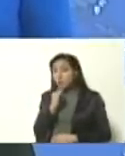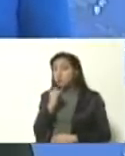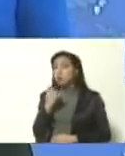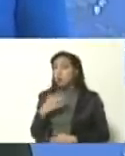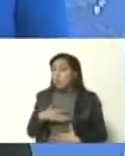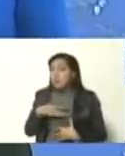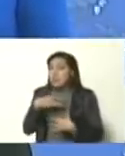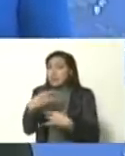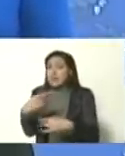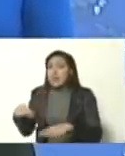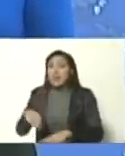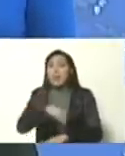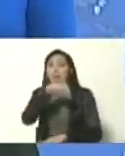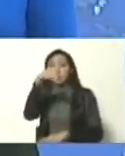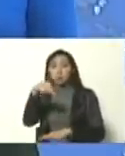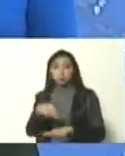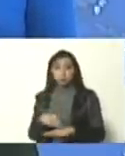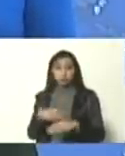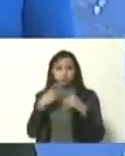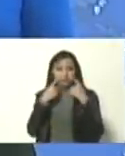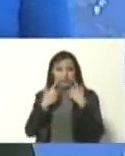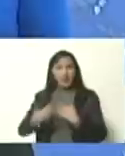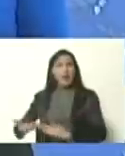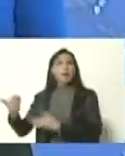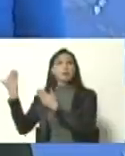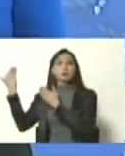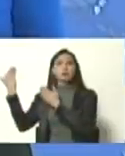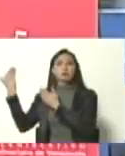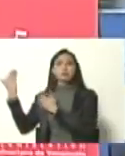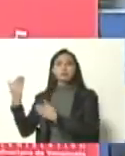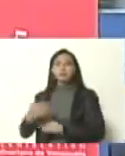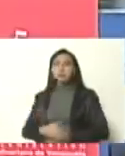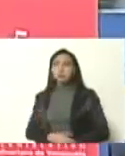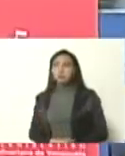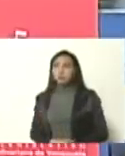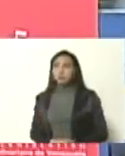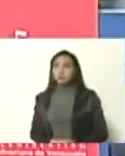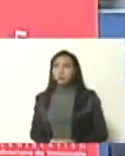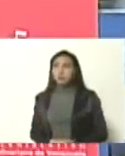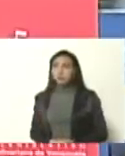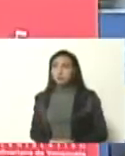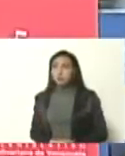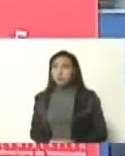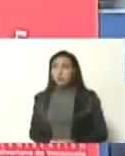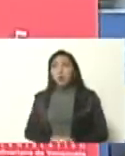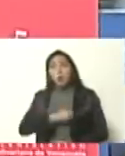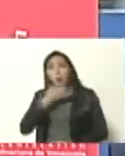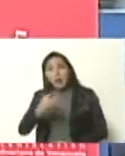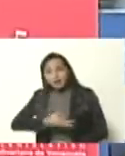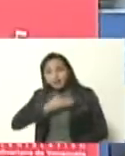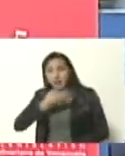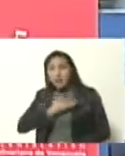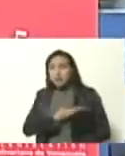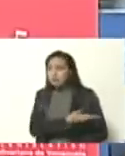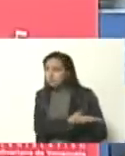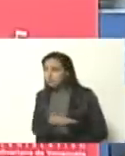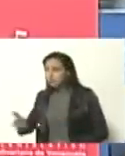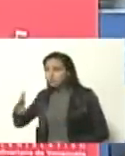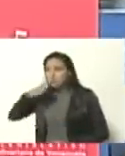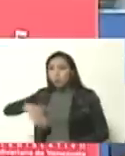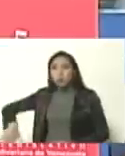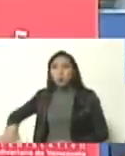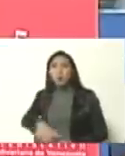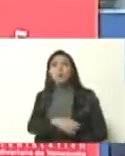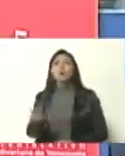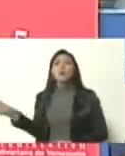interés nacional. De inmediato escucharemos sus palabras. Adelante. Muy buenas tardes a todo el pueblo de Venezuela